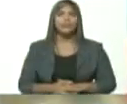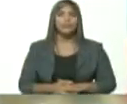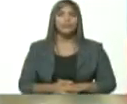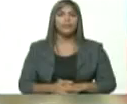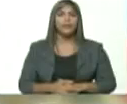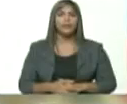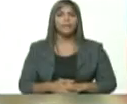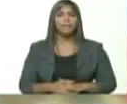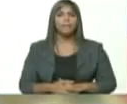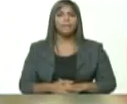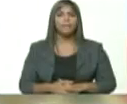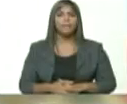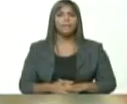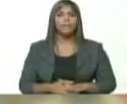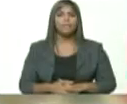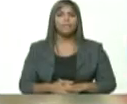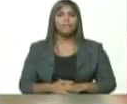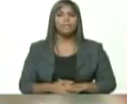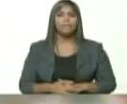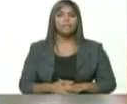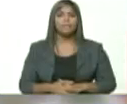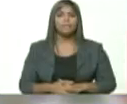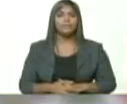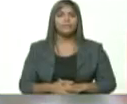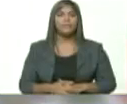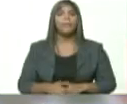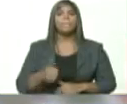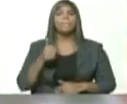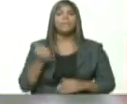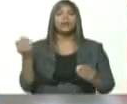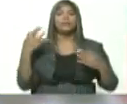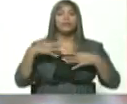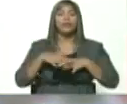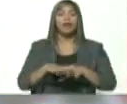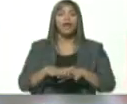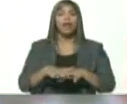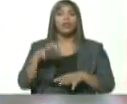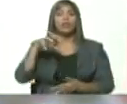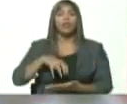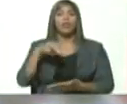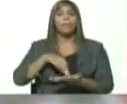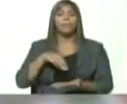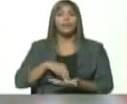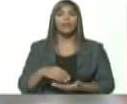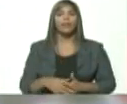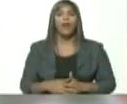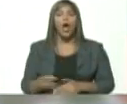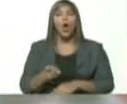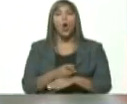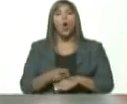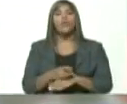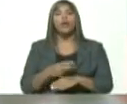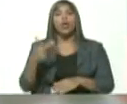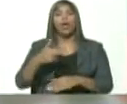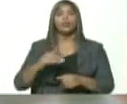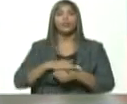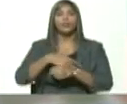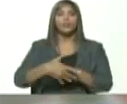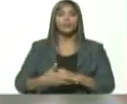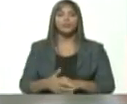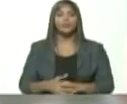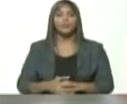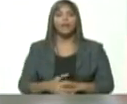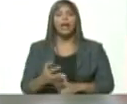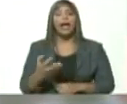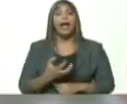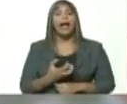Bueno, verdaderamente bien integrado el Estado Miranda. Ahí está el gobernador Héctor Rodríguez, los